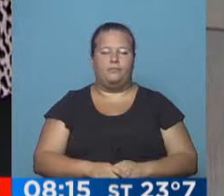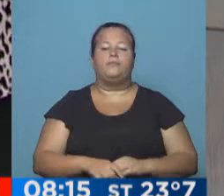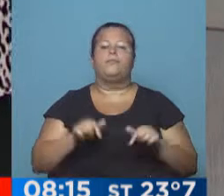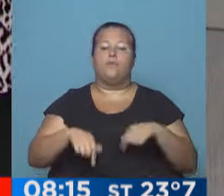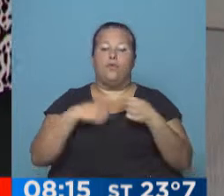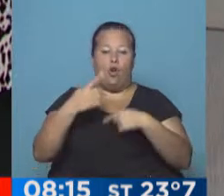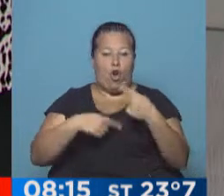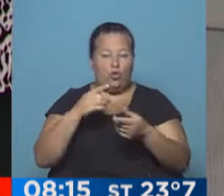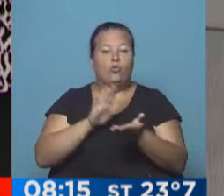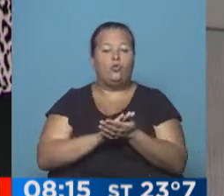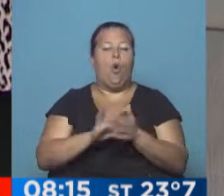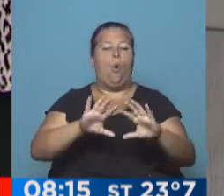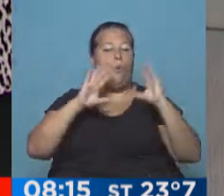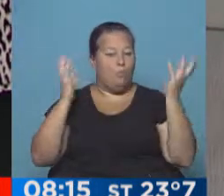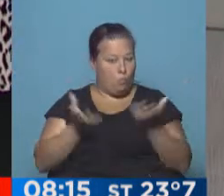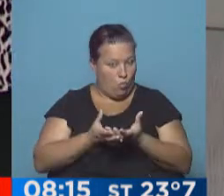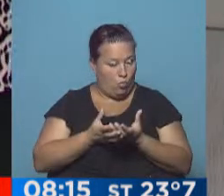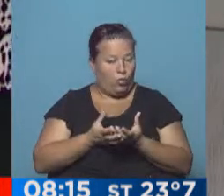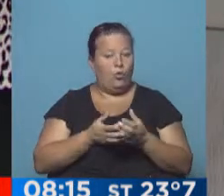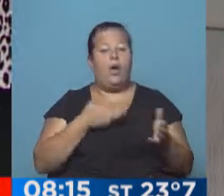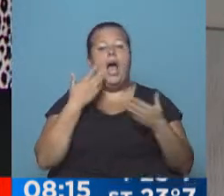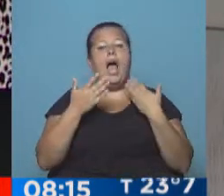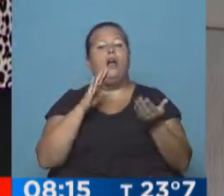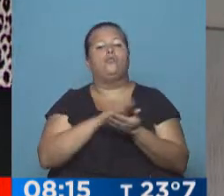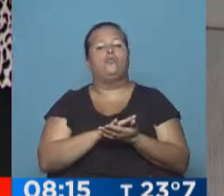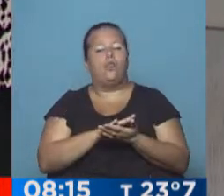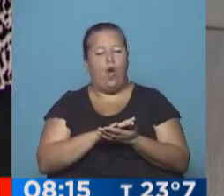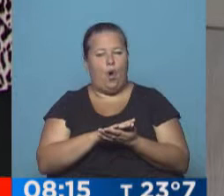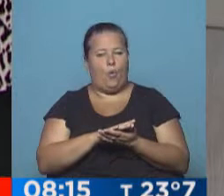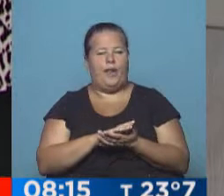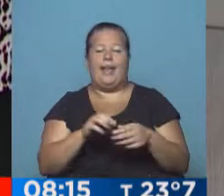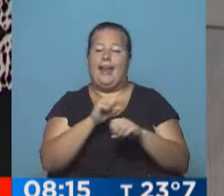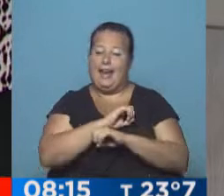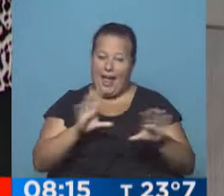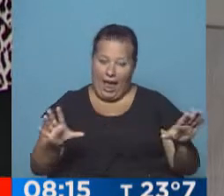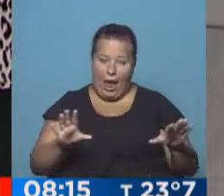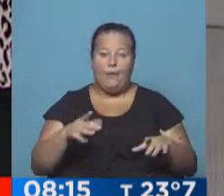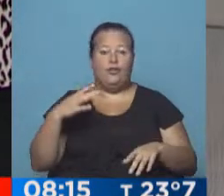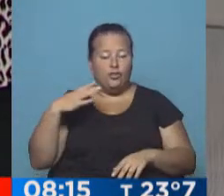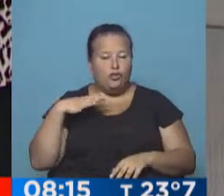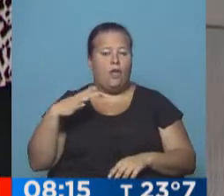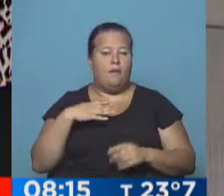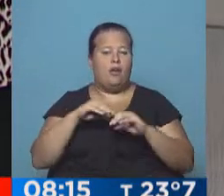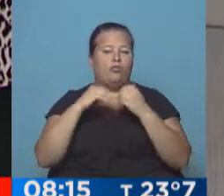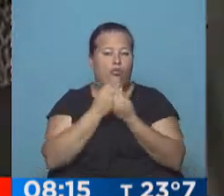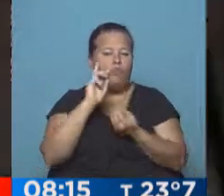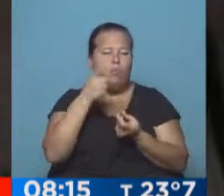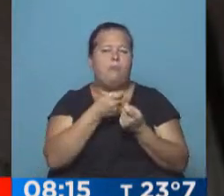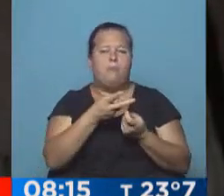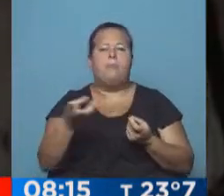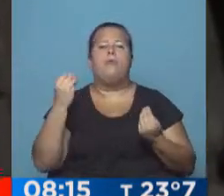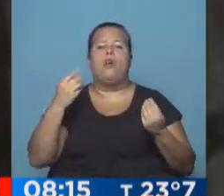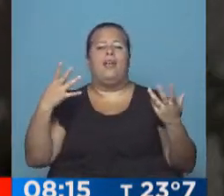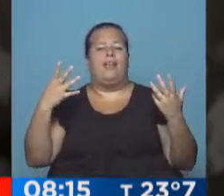Vamos a seguir hablando del ámbito internacional y tenemos que hablar de una tragedia que se sigue sumando víctimas, porque hablamos